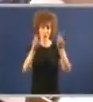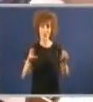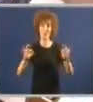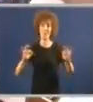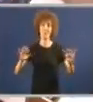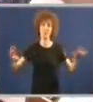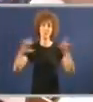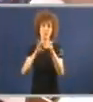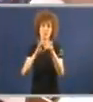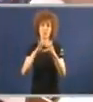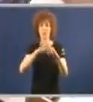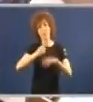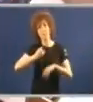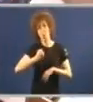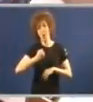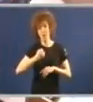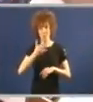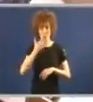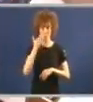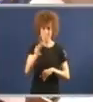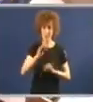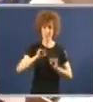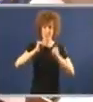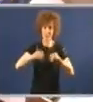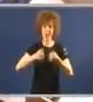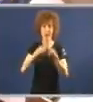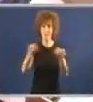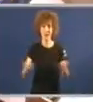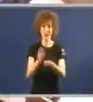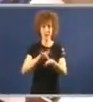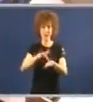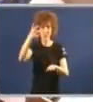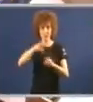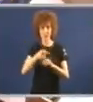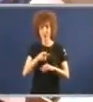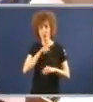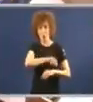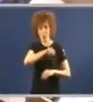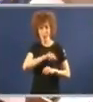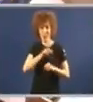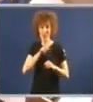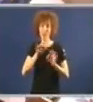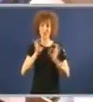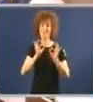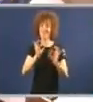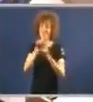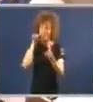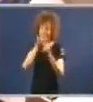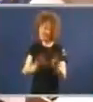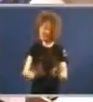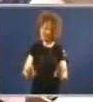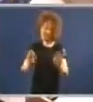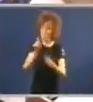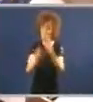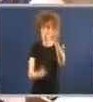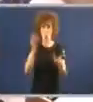ao empoderamento e implementar campañas de sensibilización e concienciación orientadas especificamente ás mulleres no